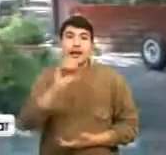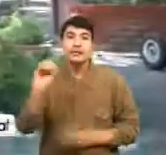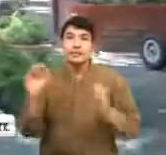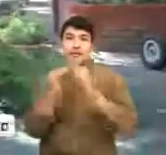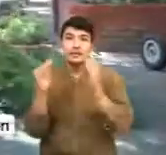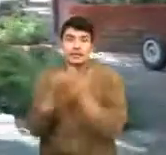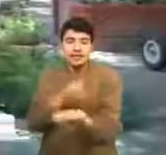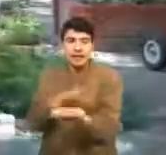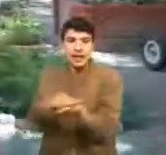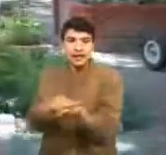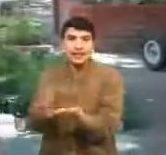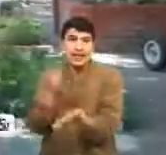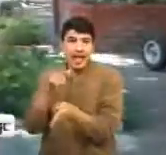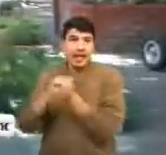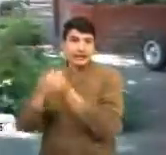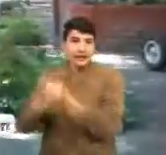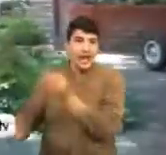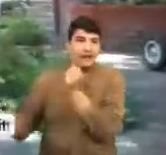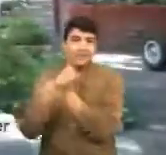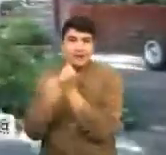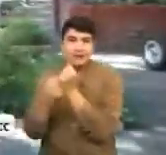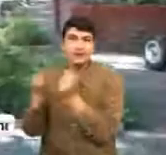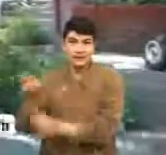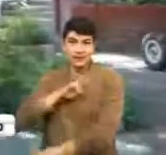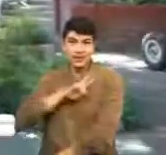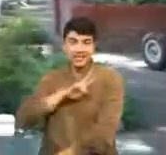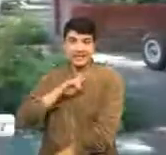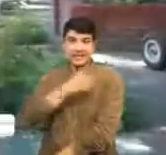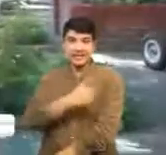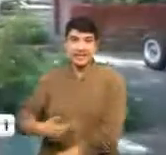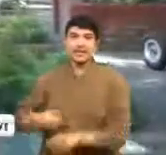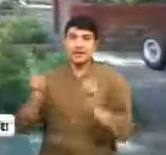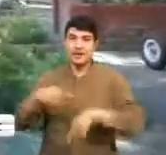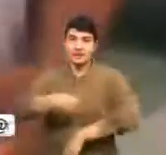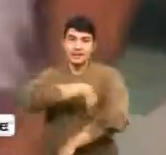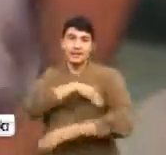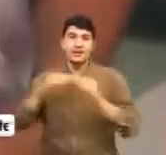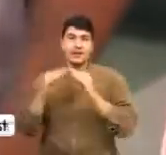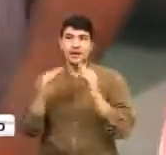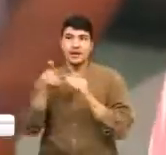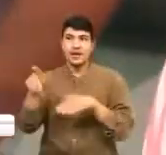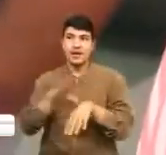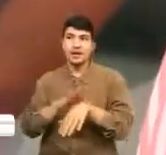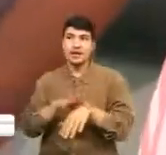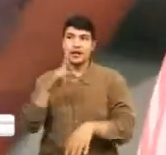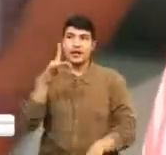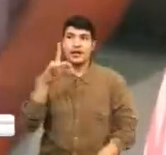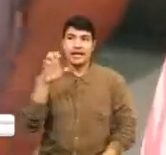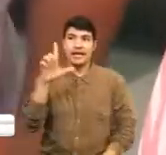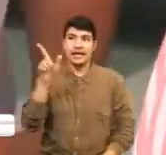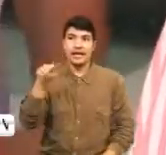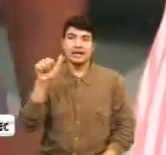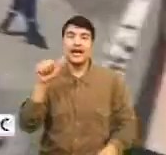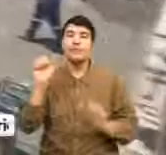que con la gestión y el apoyo de la vicepresidencia del ministerio de vivienda de la doctora elsa noguera pudimos traer para los